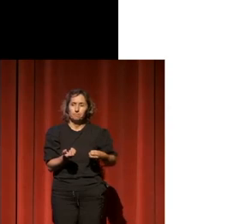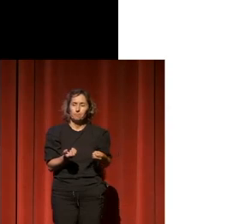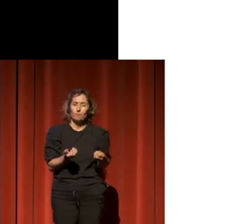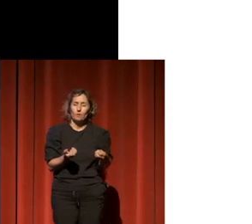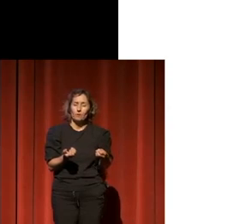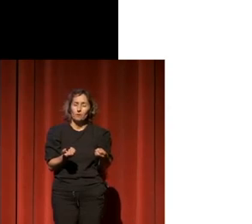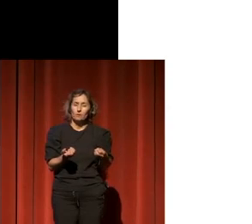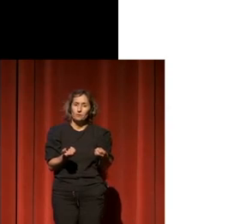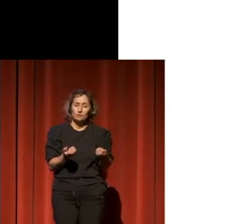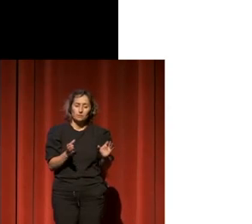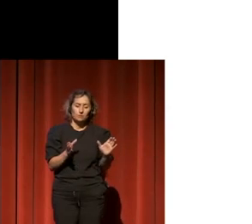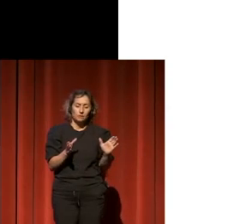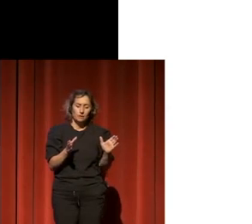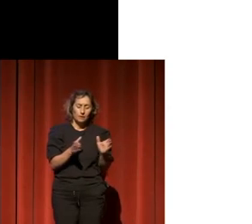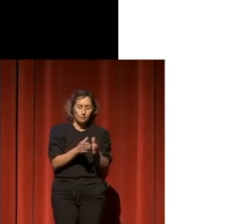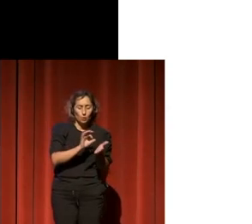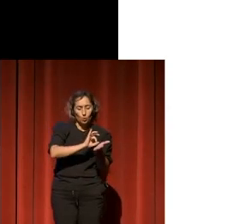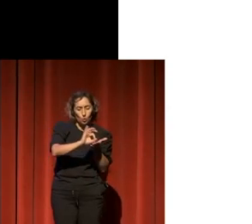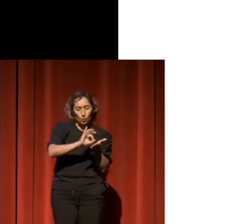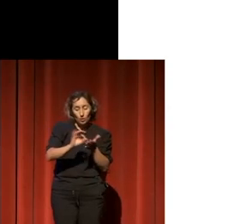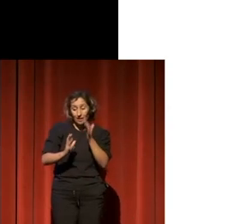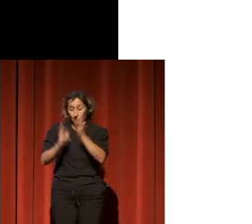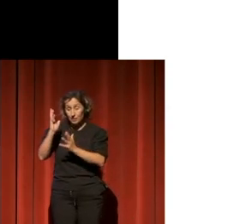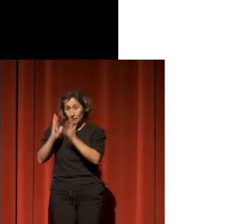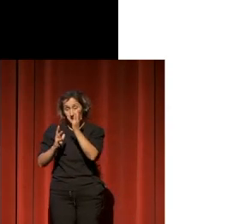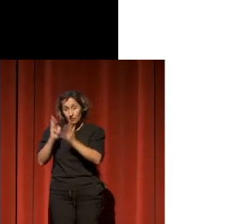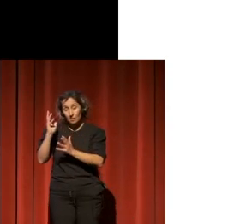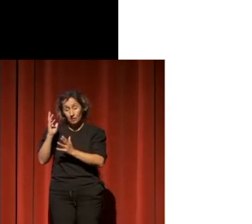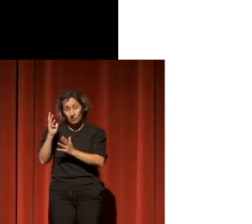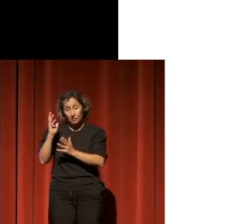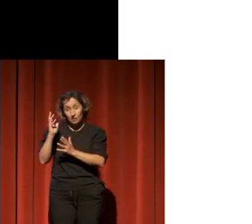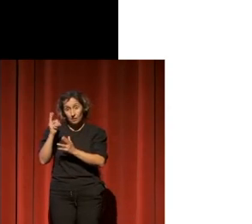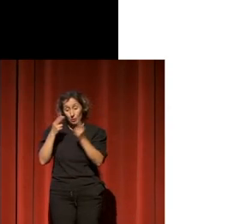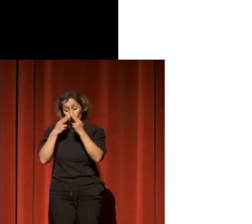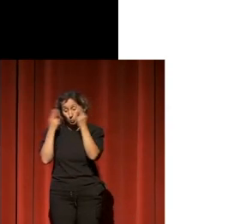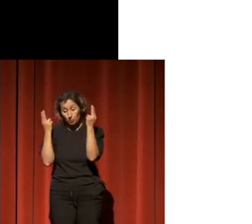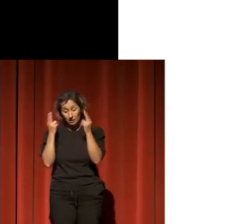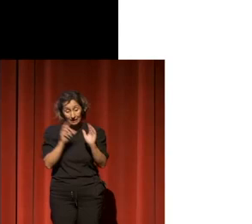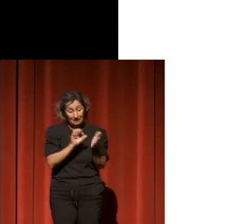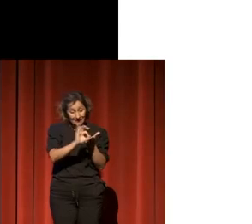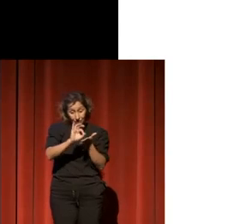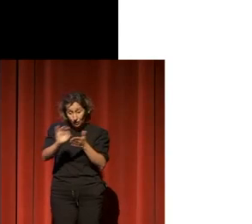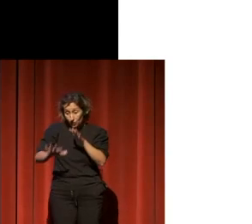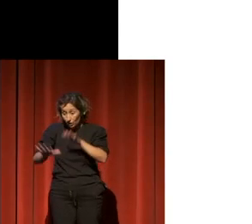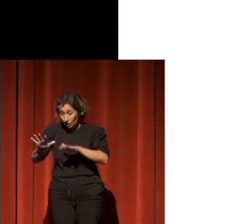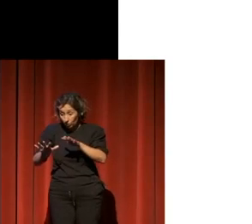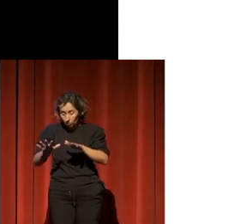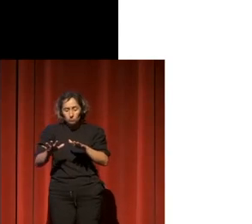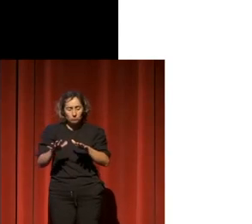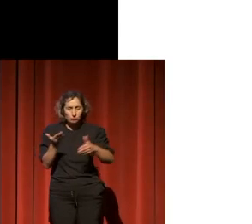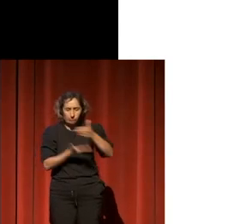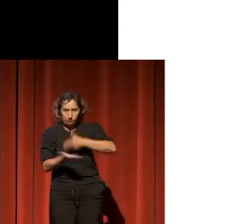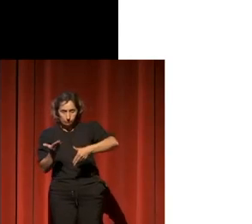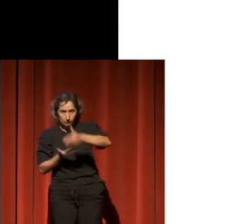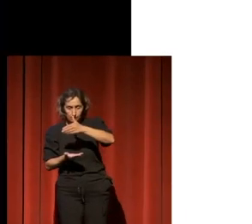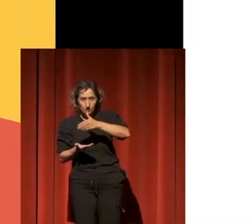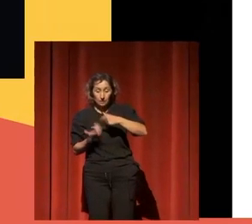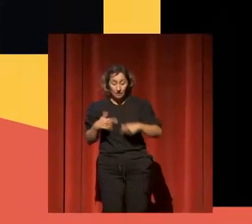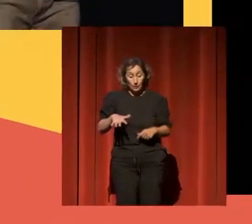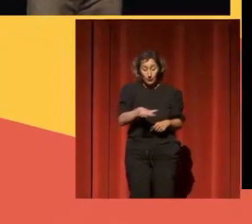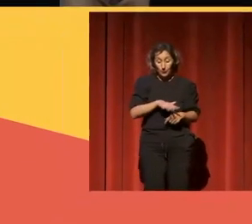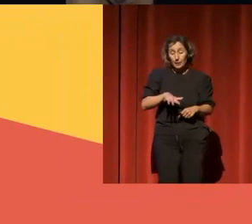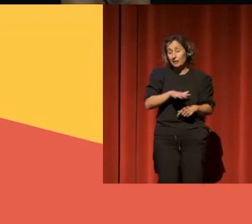digamos equipamientos o servicios de la Administración pública V entendiendo que en un barrio probablemente reúne